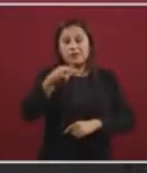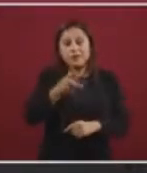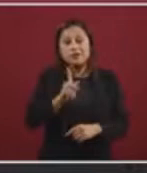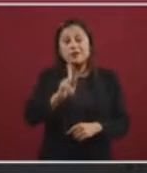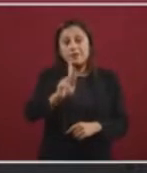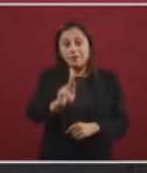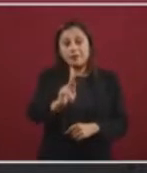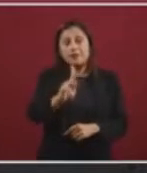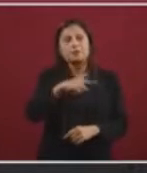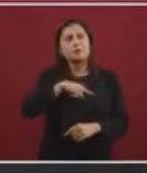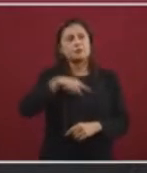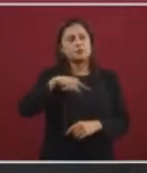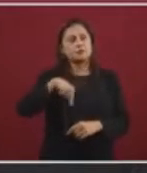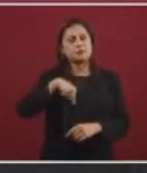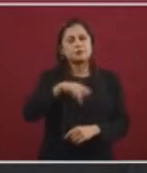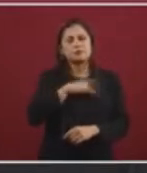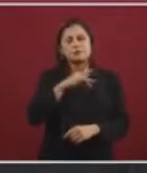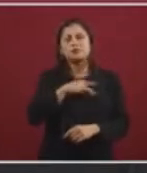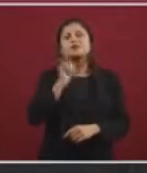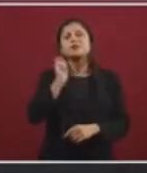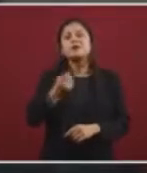donde se amenazan, secuestran,